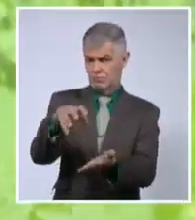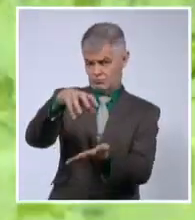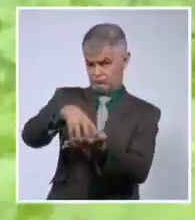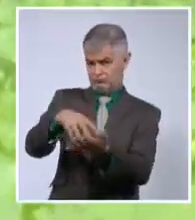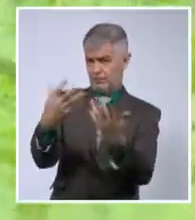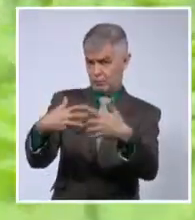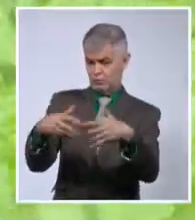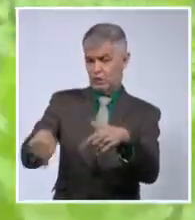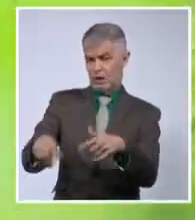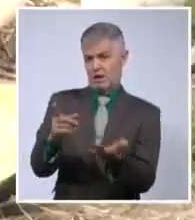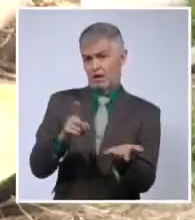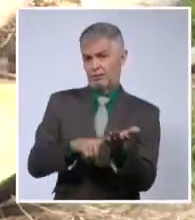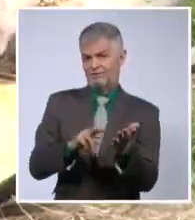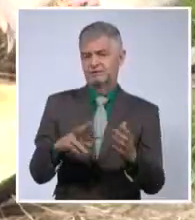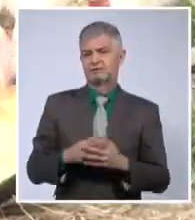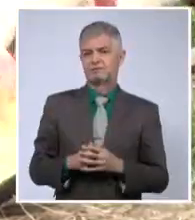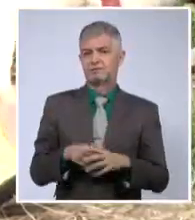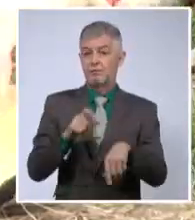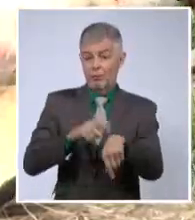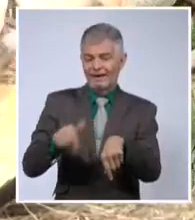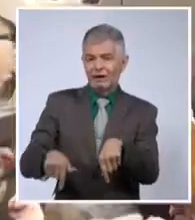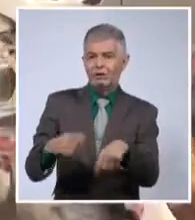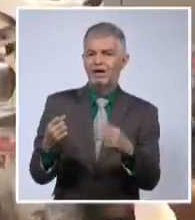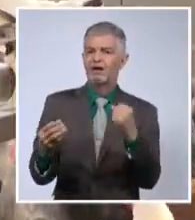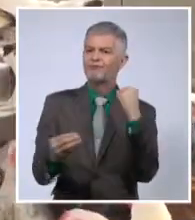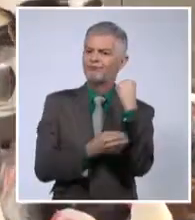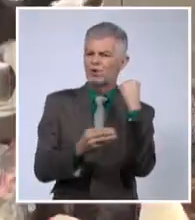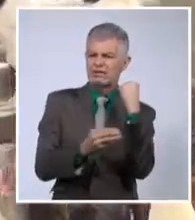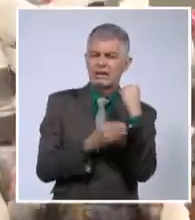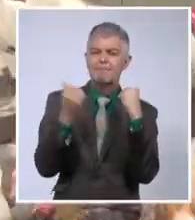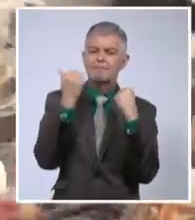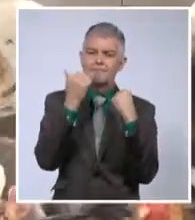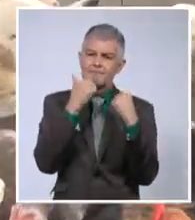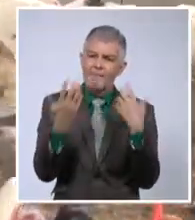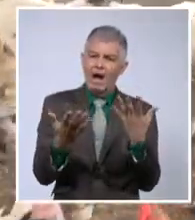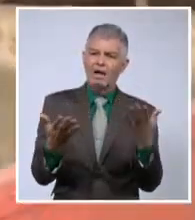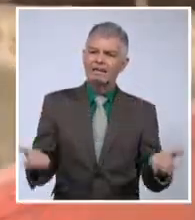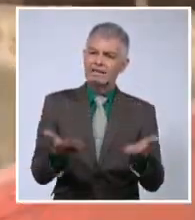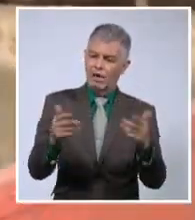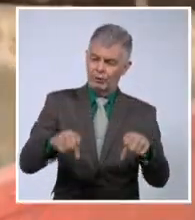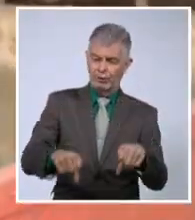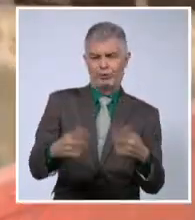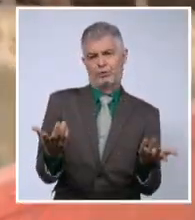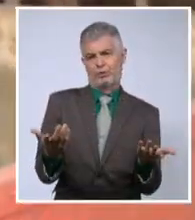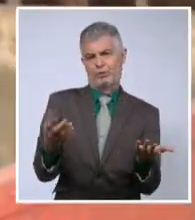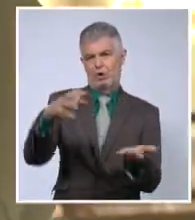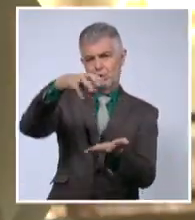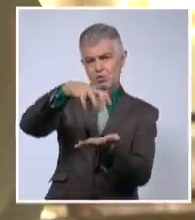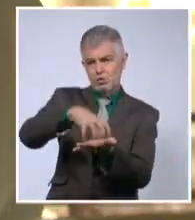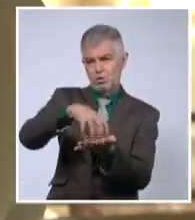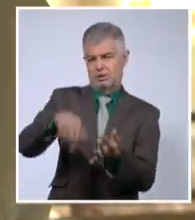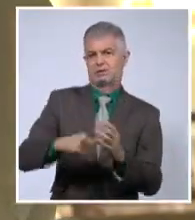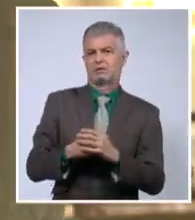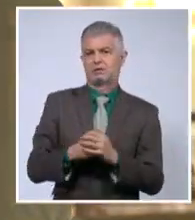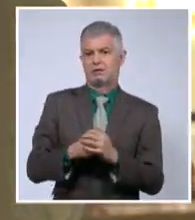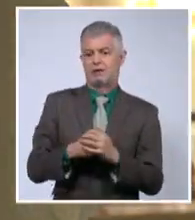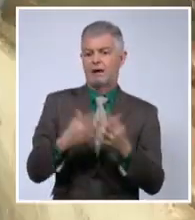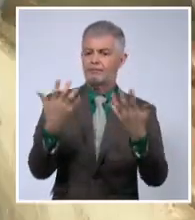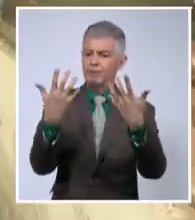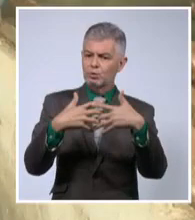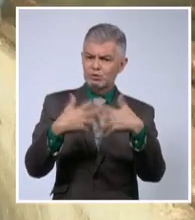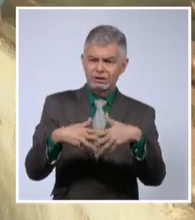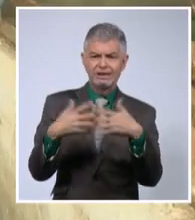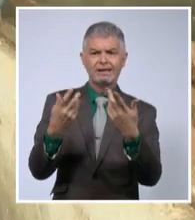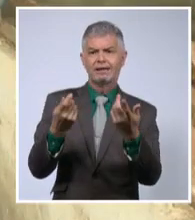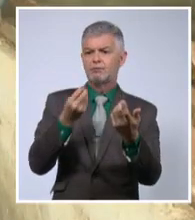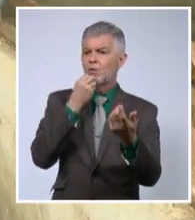Son momentos de fortalecer la autonomía municipal. Será la manera de desarrollarnos para el consumo social, para producir